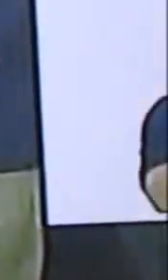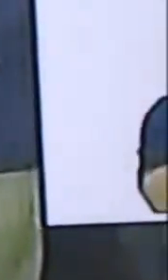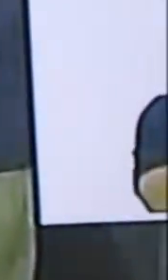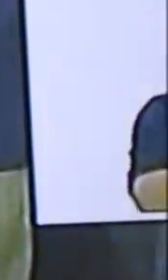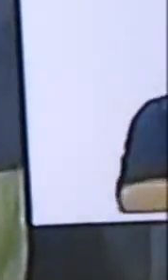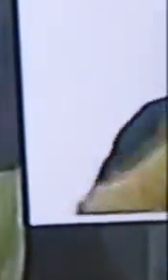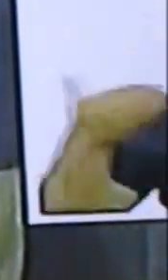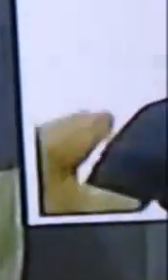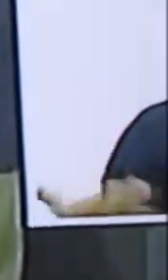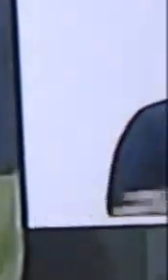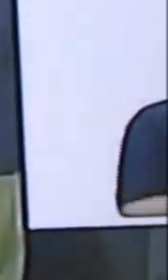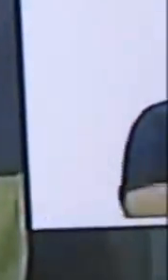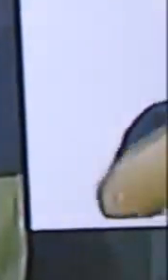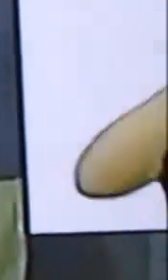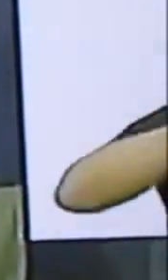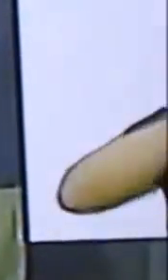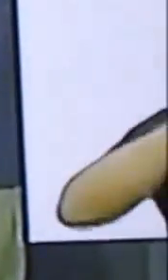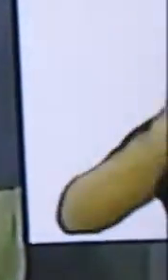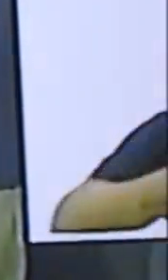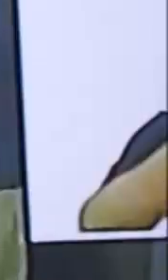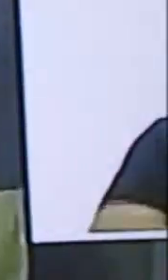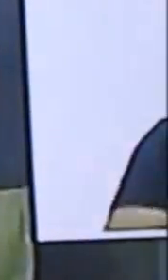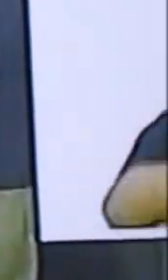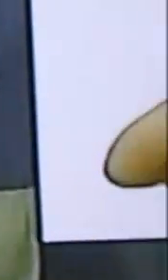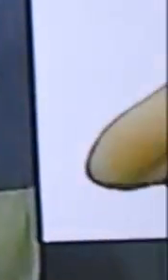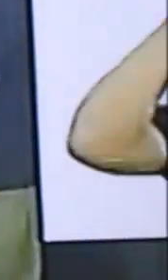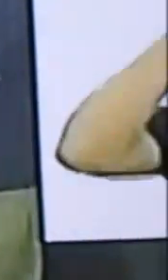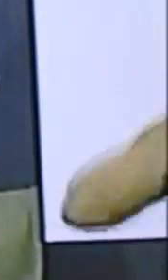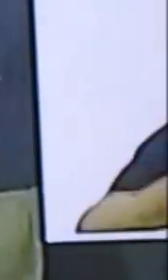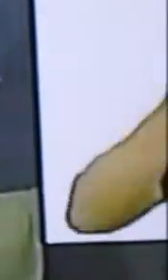el progreso y la justicia.